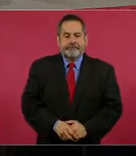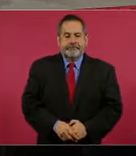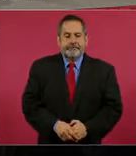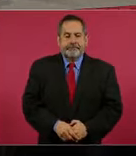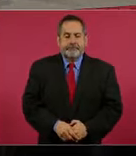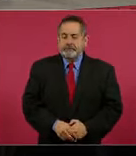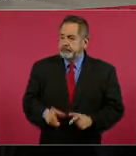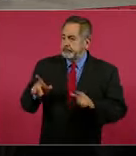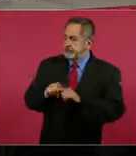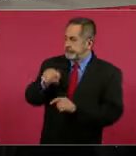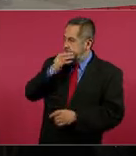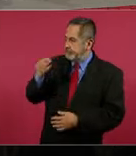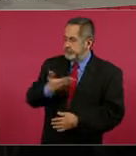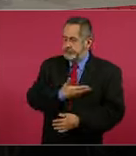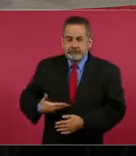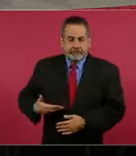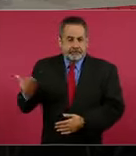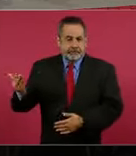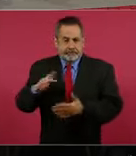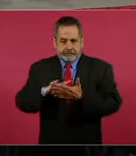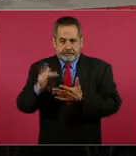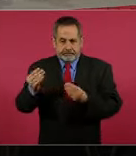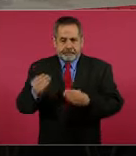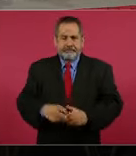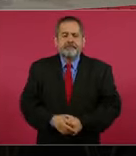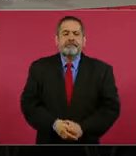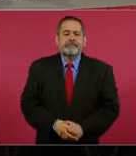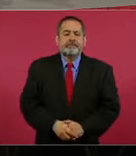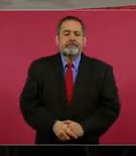Es cuanto, señor presidente. Muchas gracias.